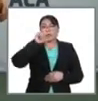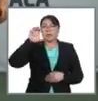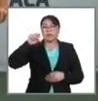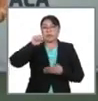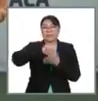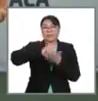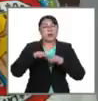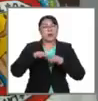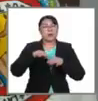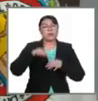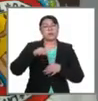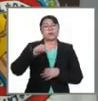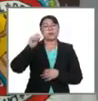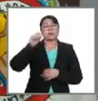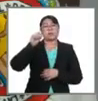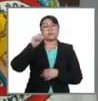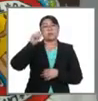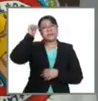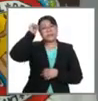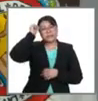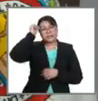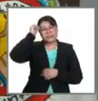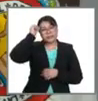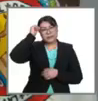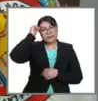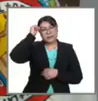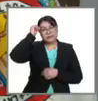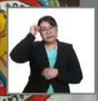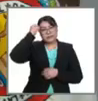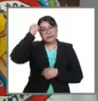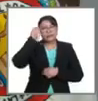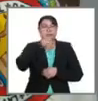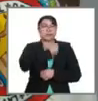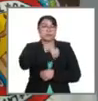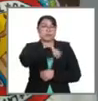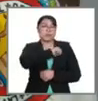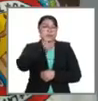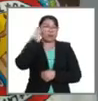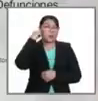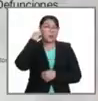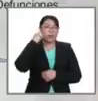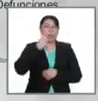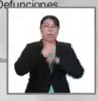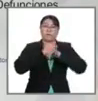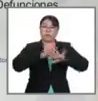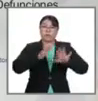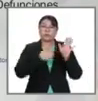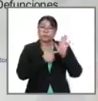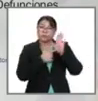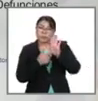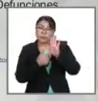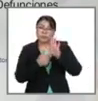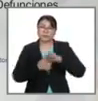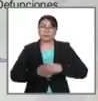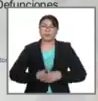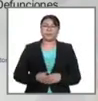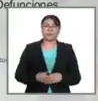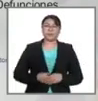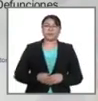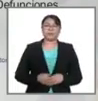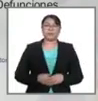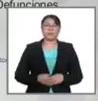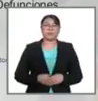uno de los servicios de más cordial bienvenida y les presentamos el siguiente informe en lo que